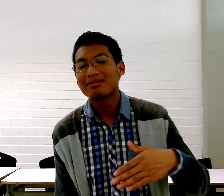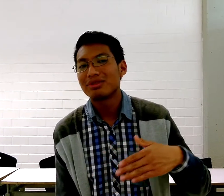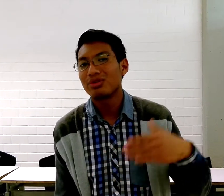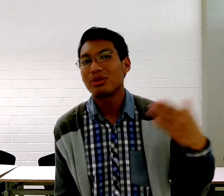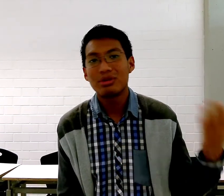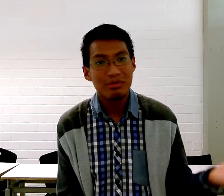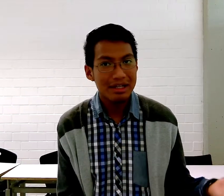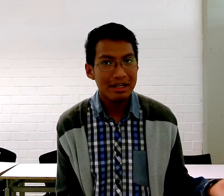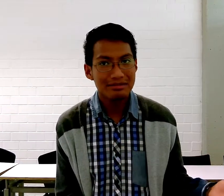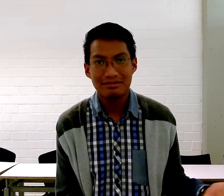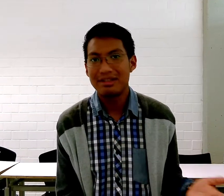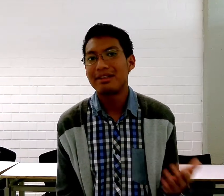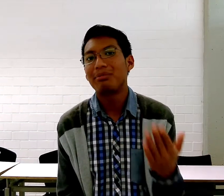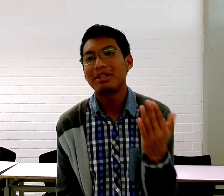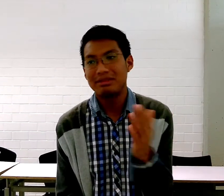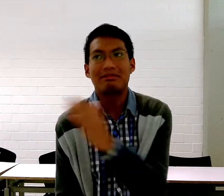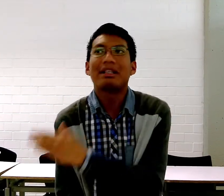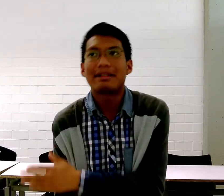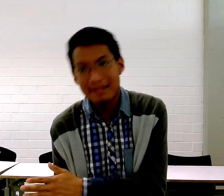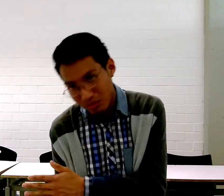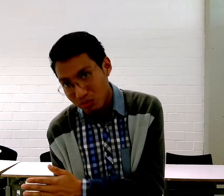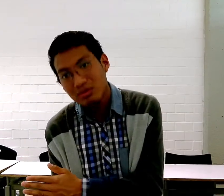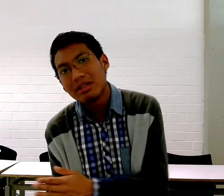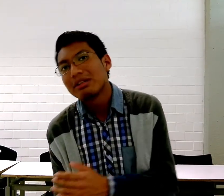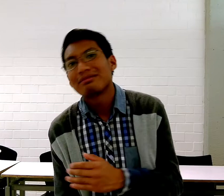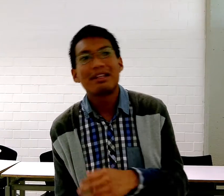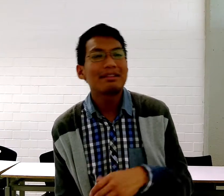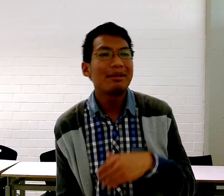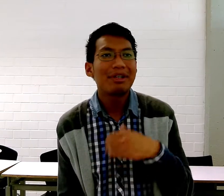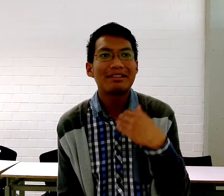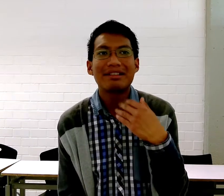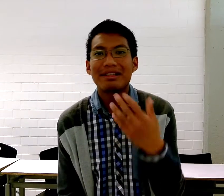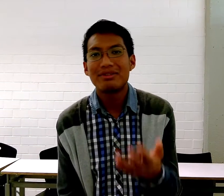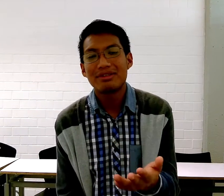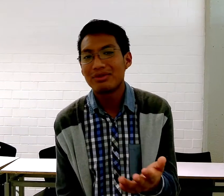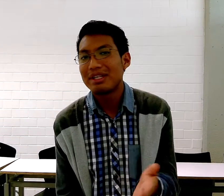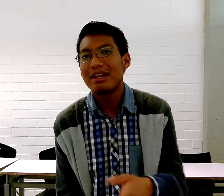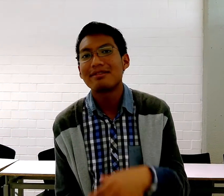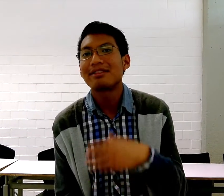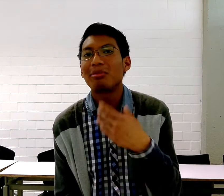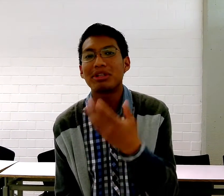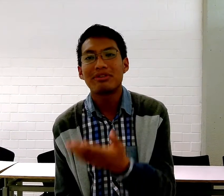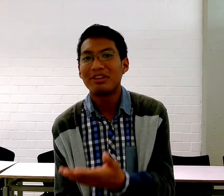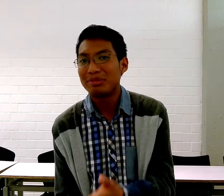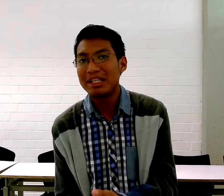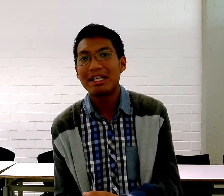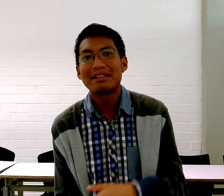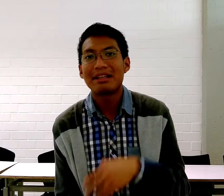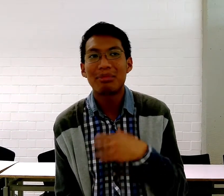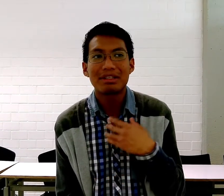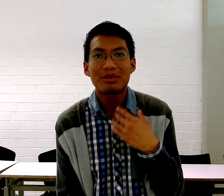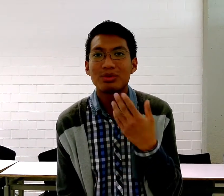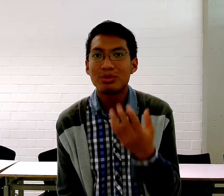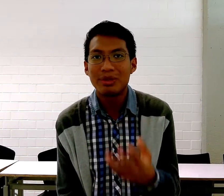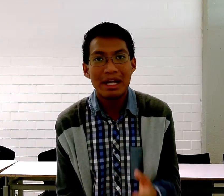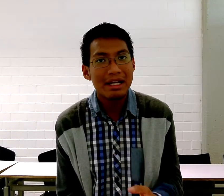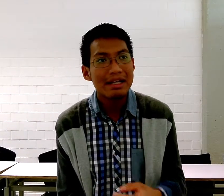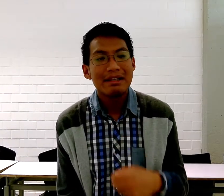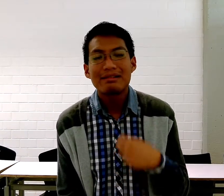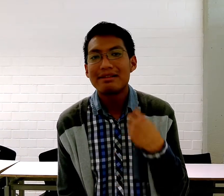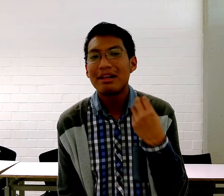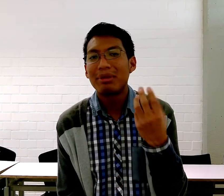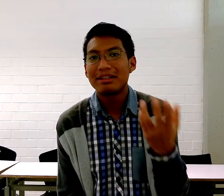parte socioeconómica, desde la parte de la salud, desde la parte de las relaciones sociales, desde la parte familia, desde la parte